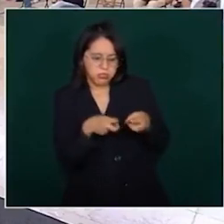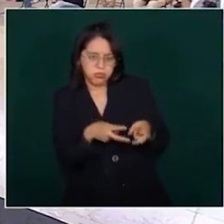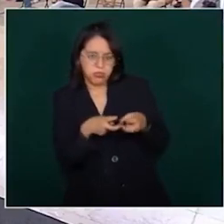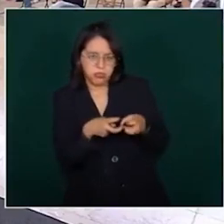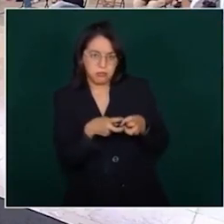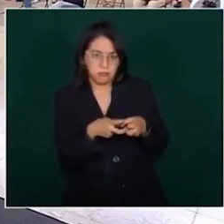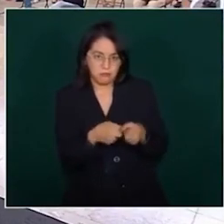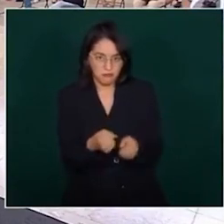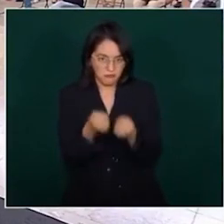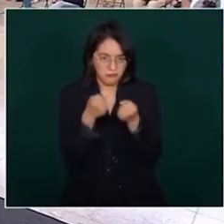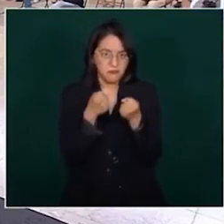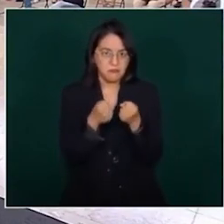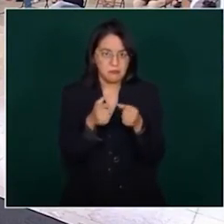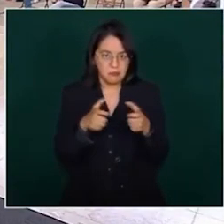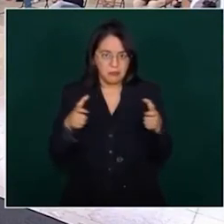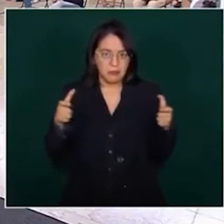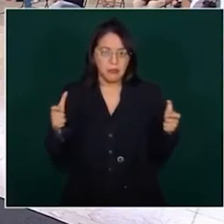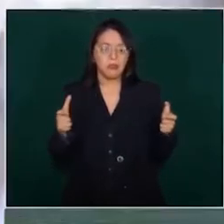Porque